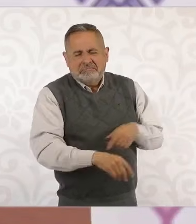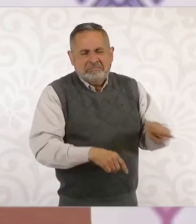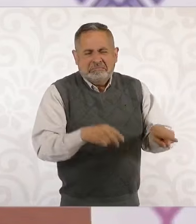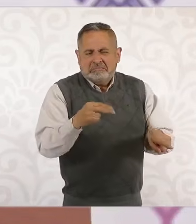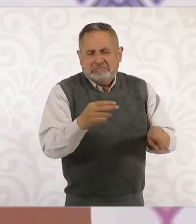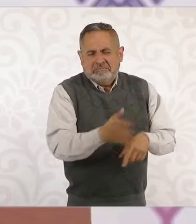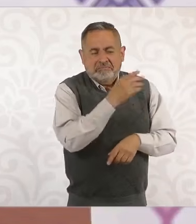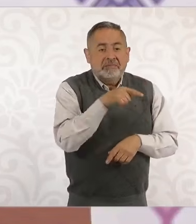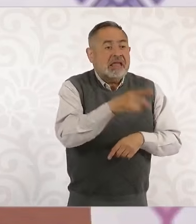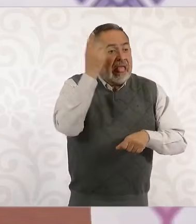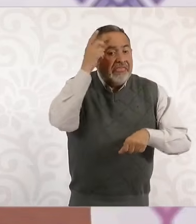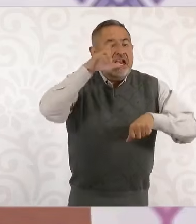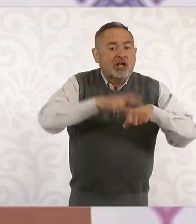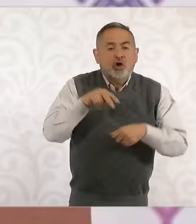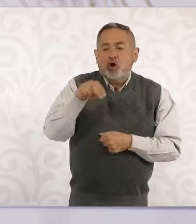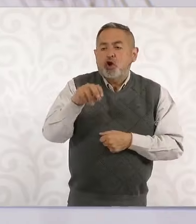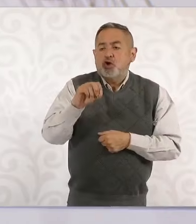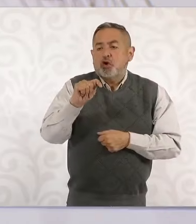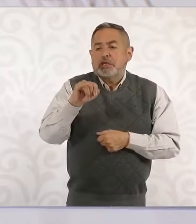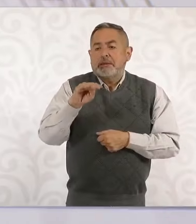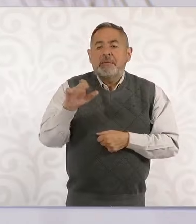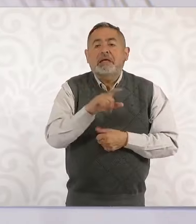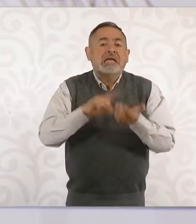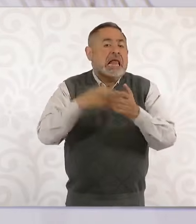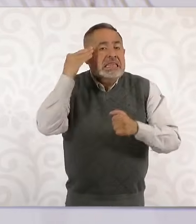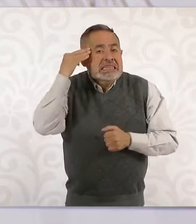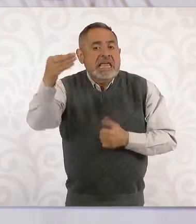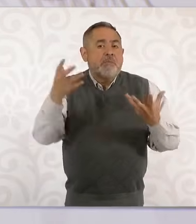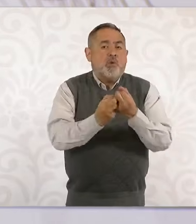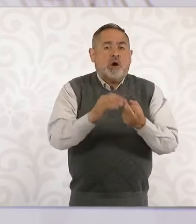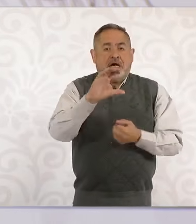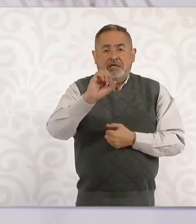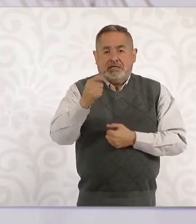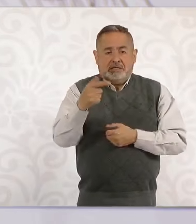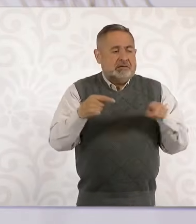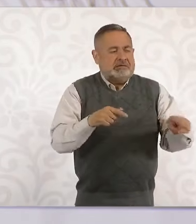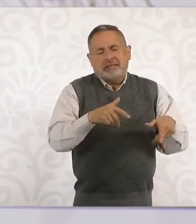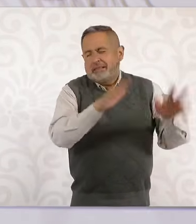que fue director de Notimex, por cierto, en la época de Salinas.